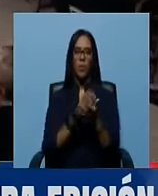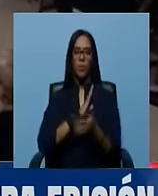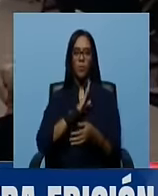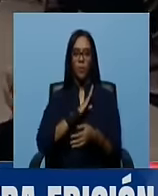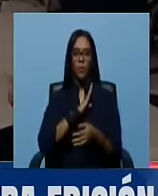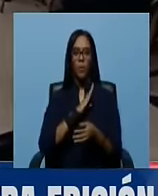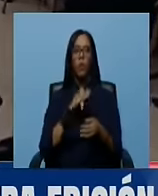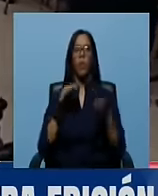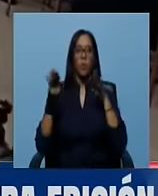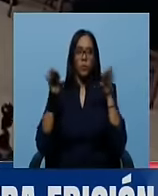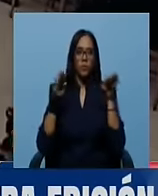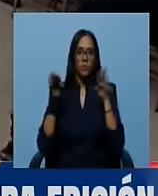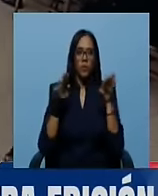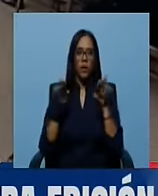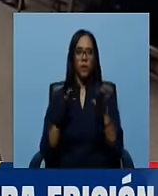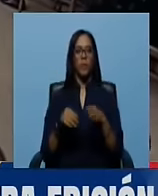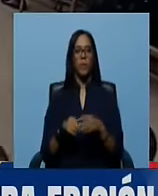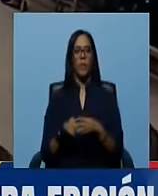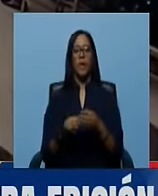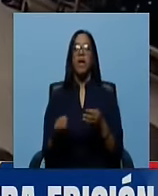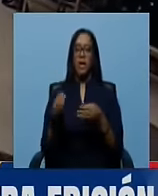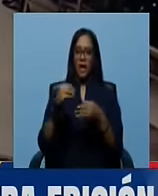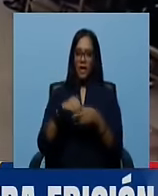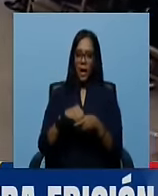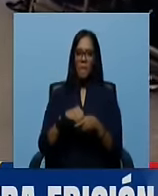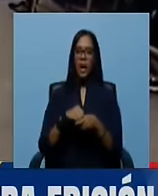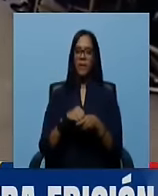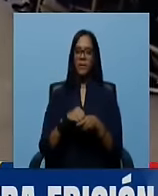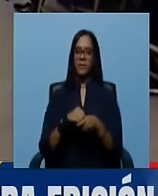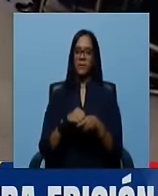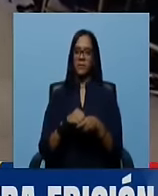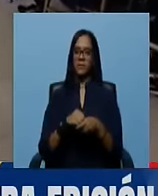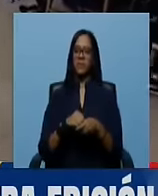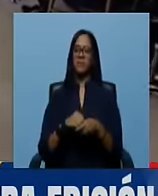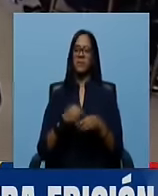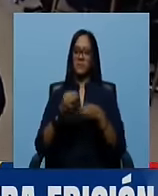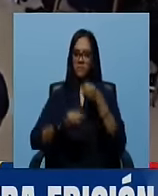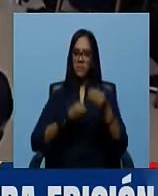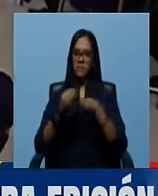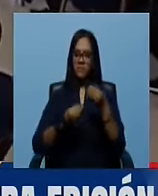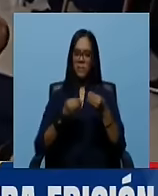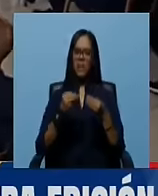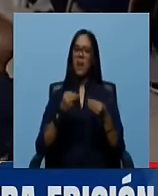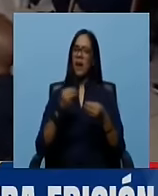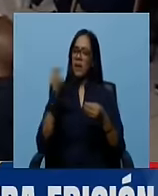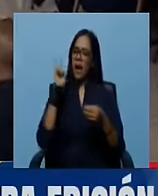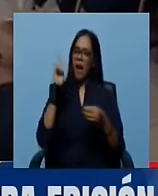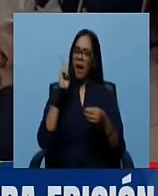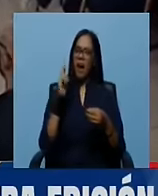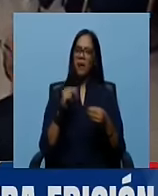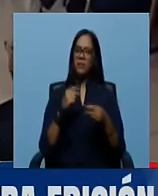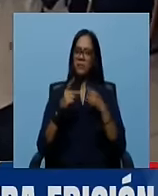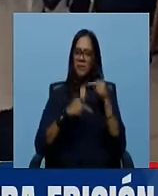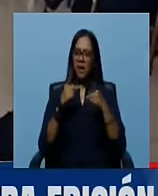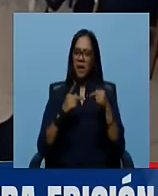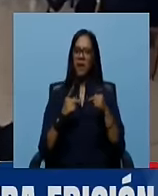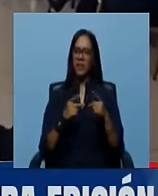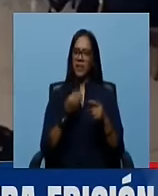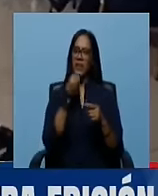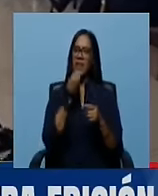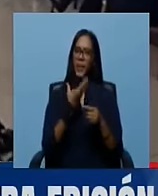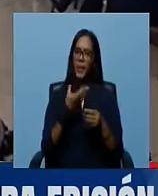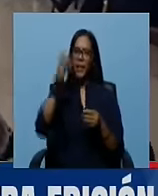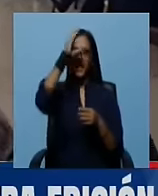un turismo que además consuma, hecho en Venezuela, productos de gran